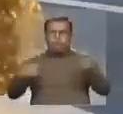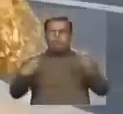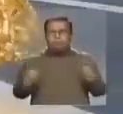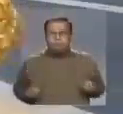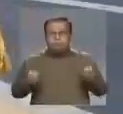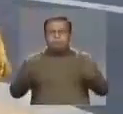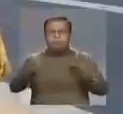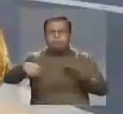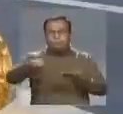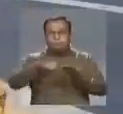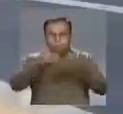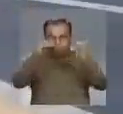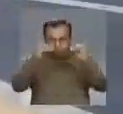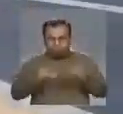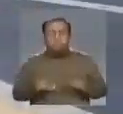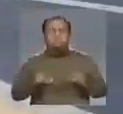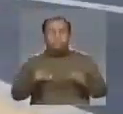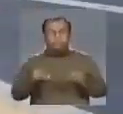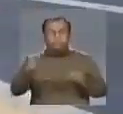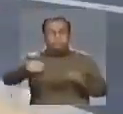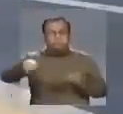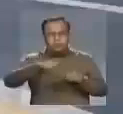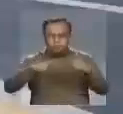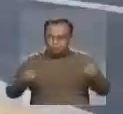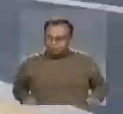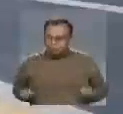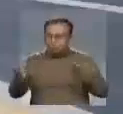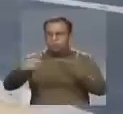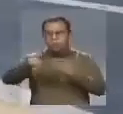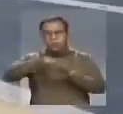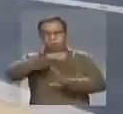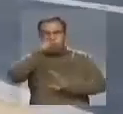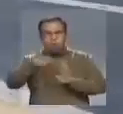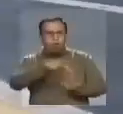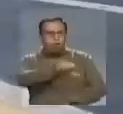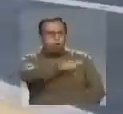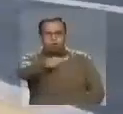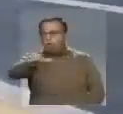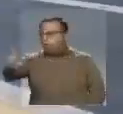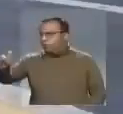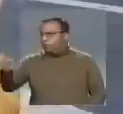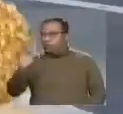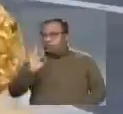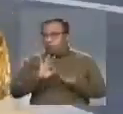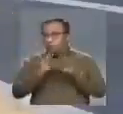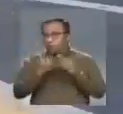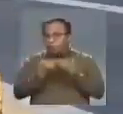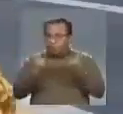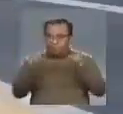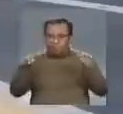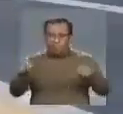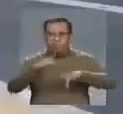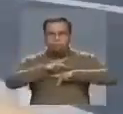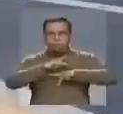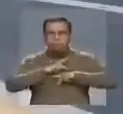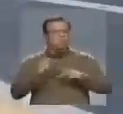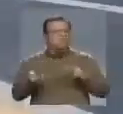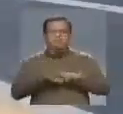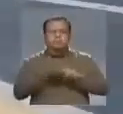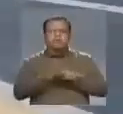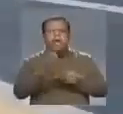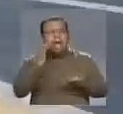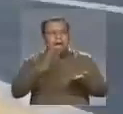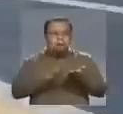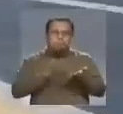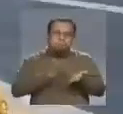darles tiempo a ellas. Ese tiempo que le han dedicado a todos sus otros familiares, ahora es tiempo de tenerlo ellas, para que no tengan